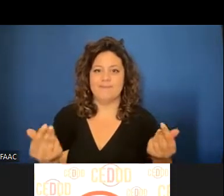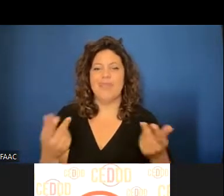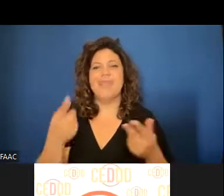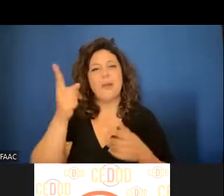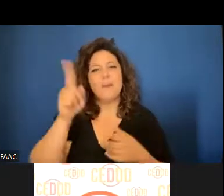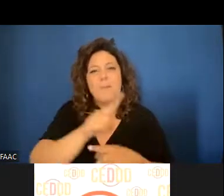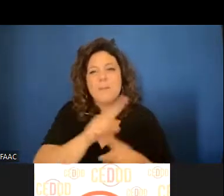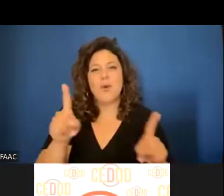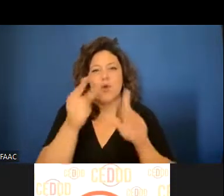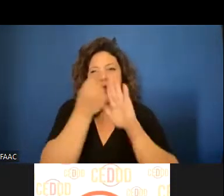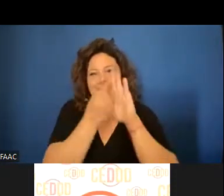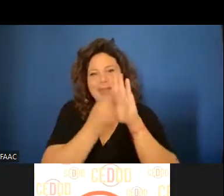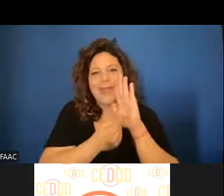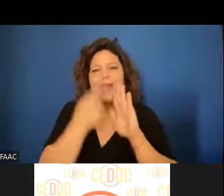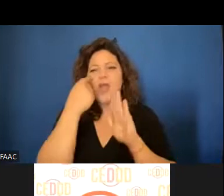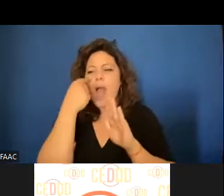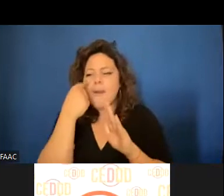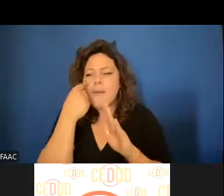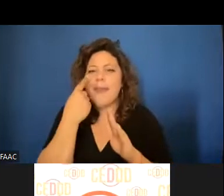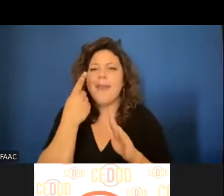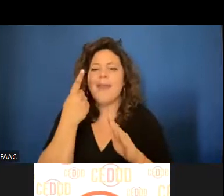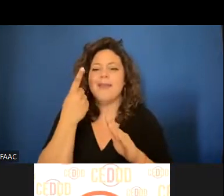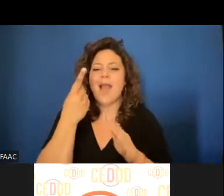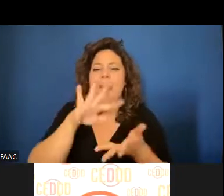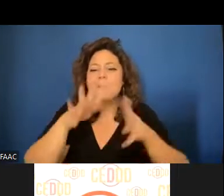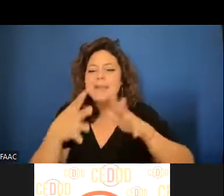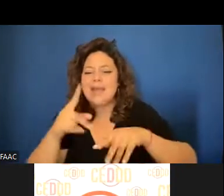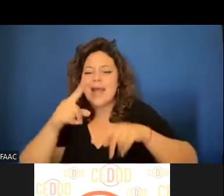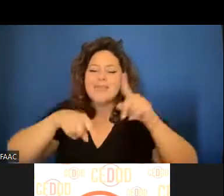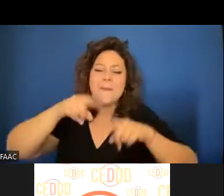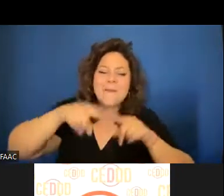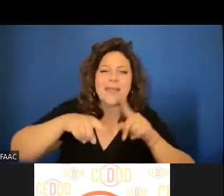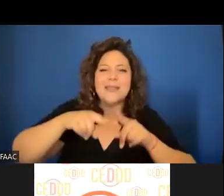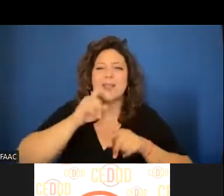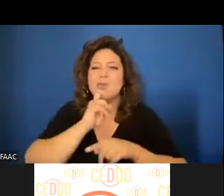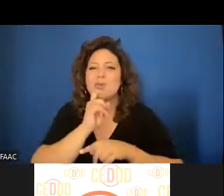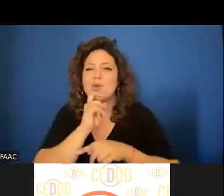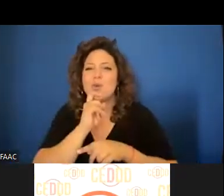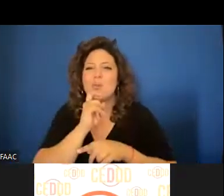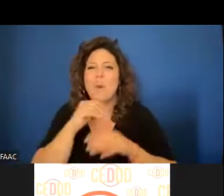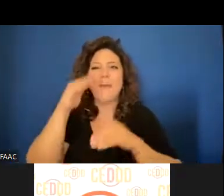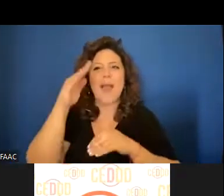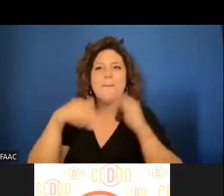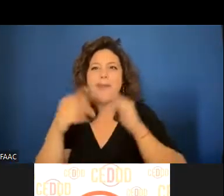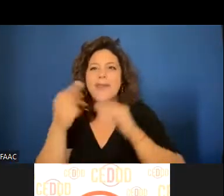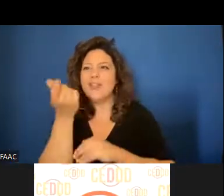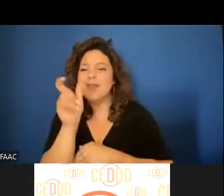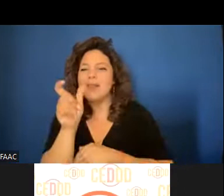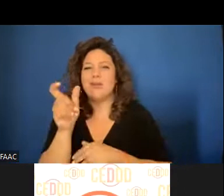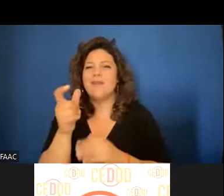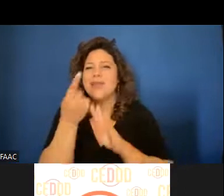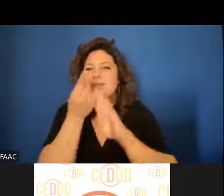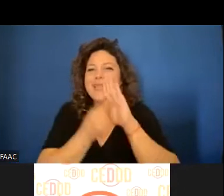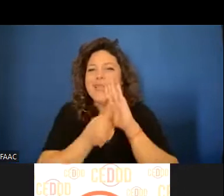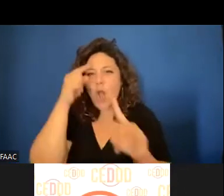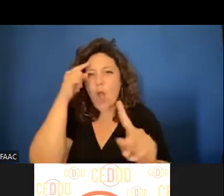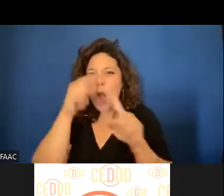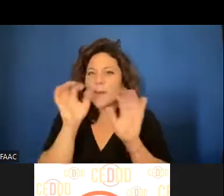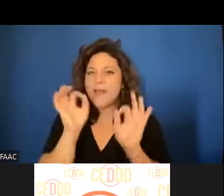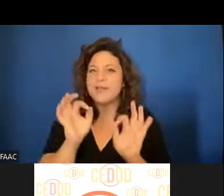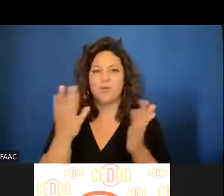Y antes de dar paso a algunas preguntas, quería pues, hacer la última ronda